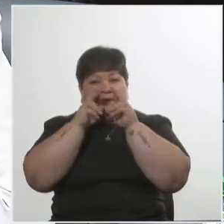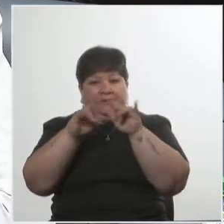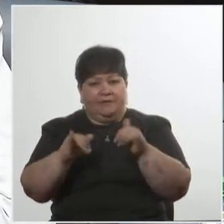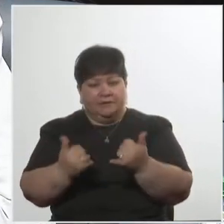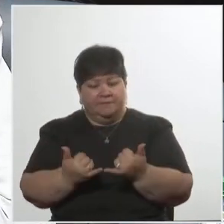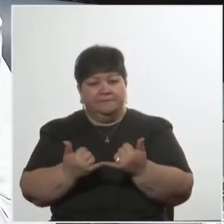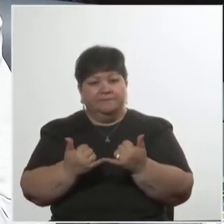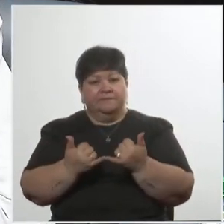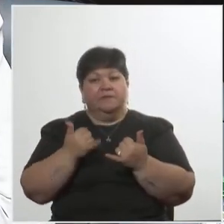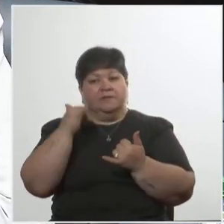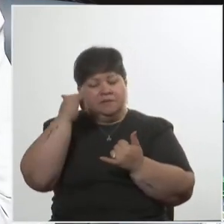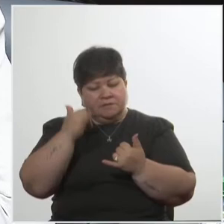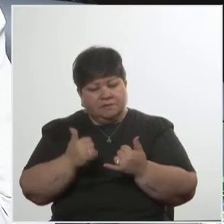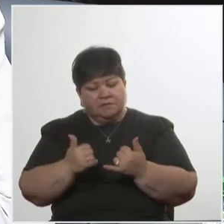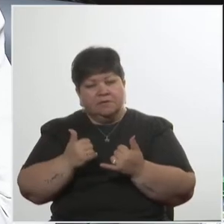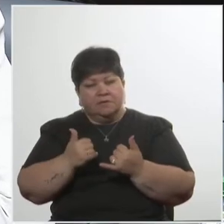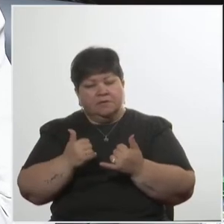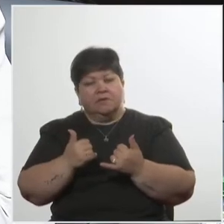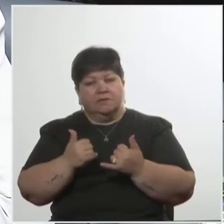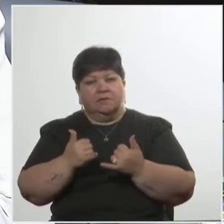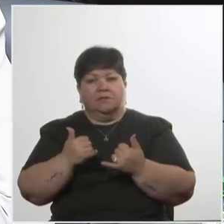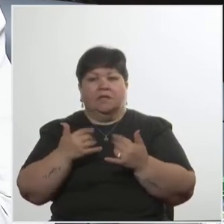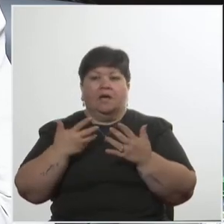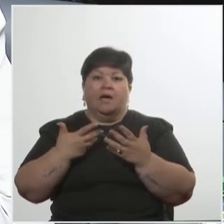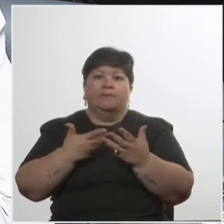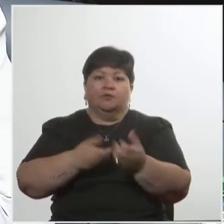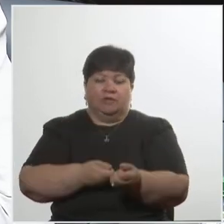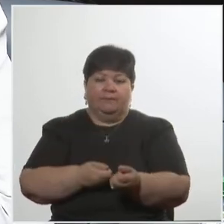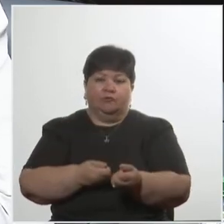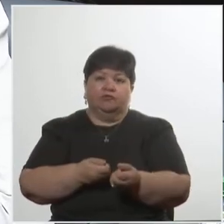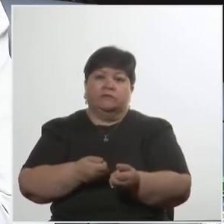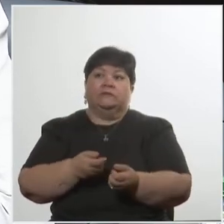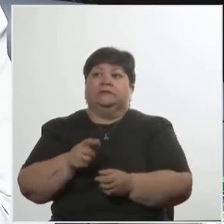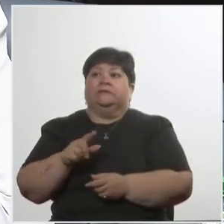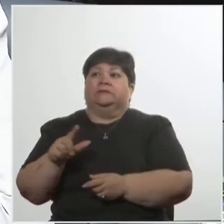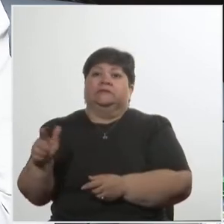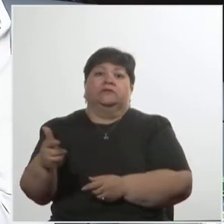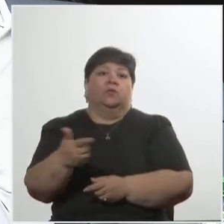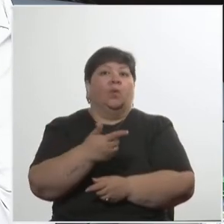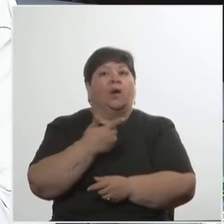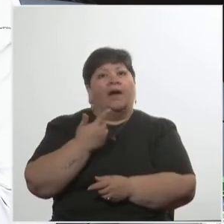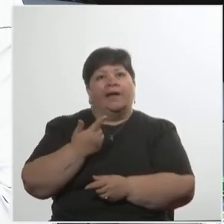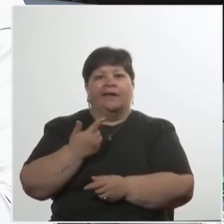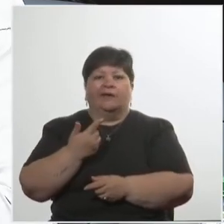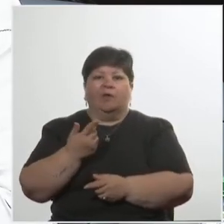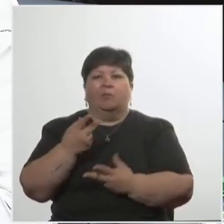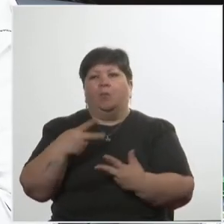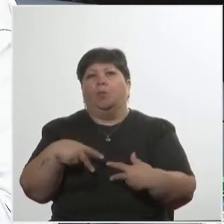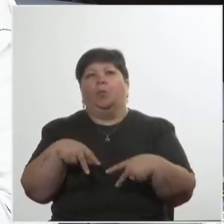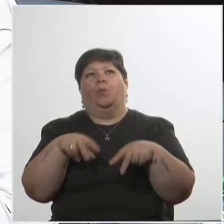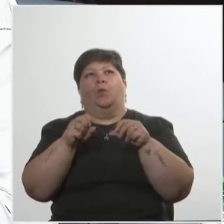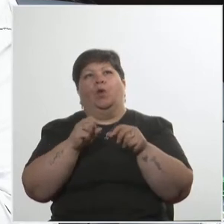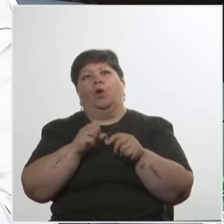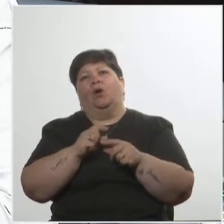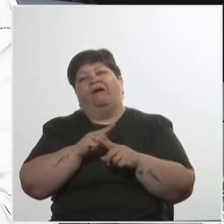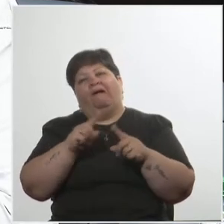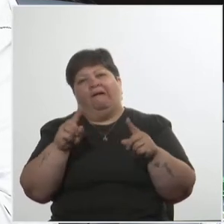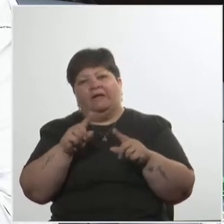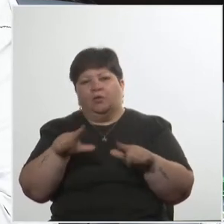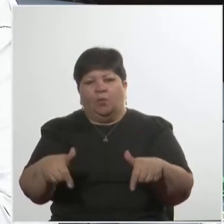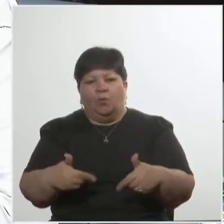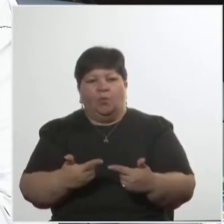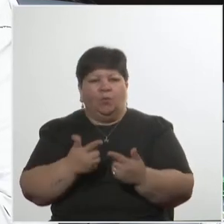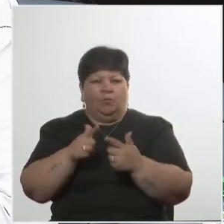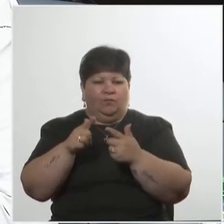a acompañar siempre y cuando no haya negacionismo del terrorismo de estado que sufrió Y todavía tenemos